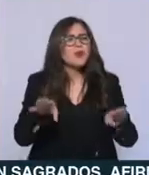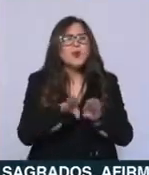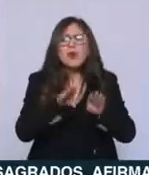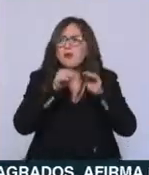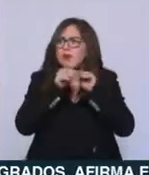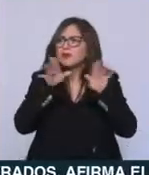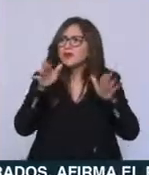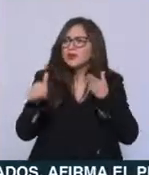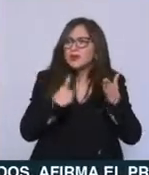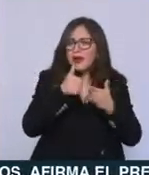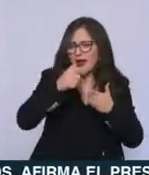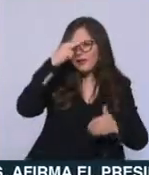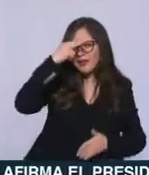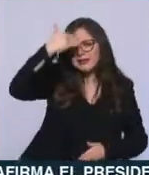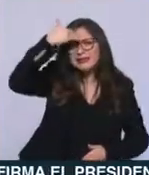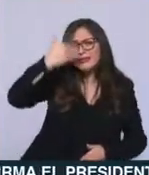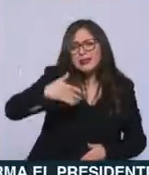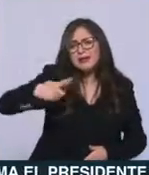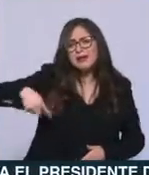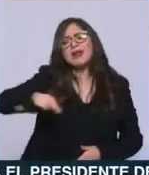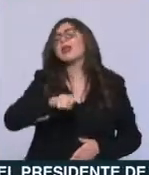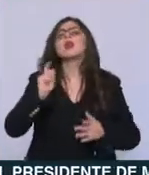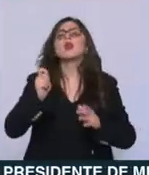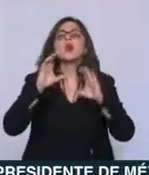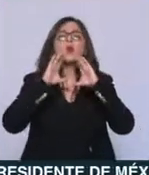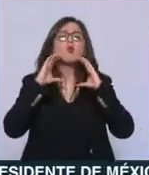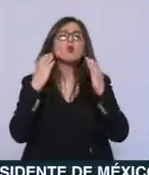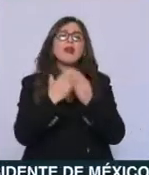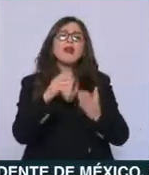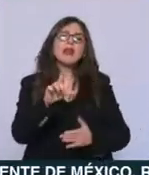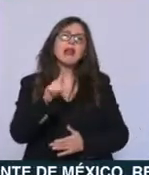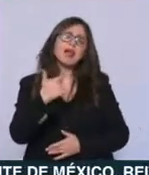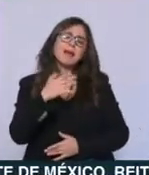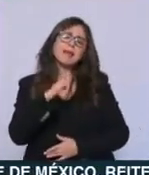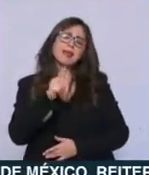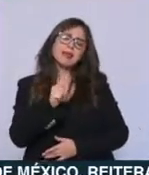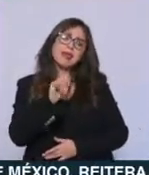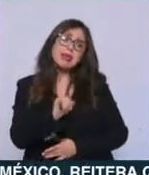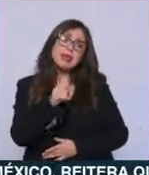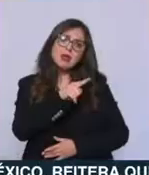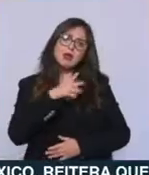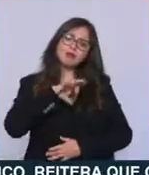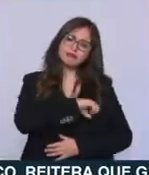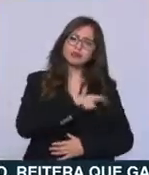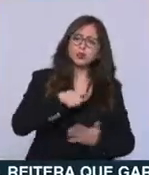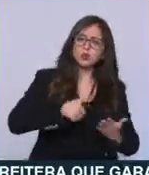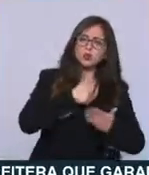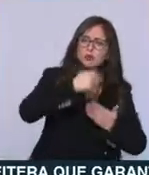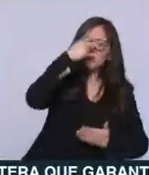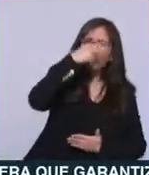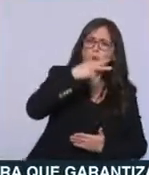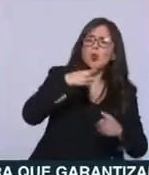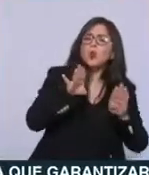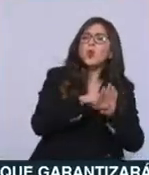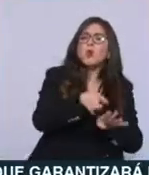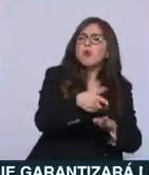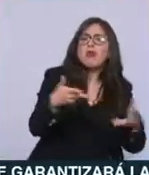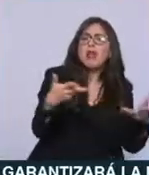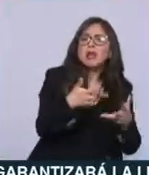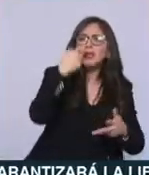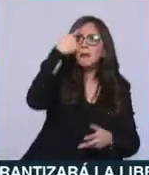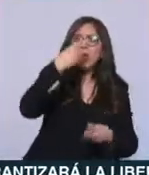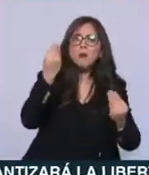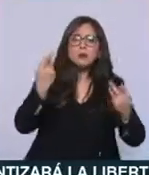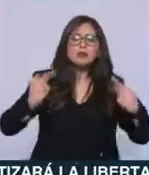destino muy amigable para las personas de la diversidad sexual. ¿Cómo hacer que sea aún más atractiva a partir de festivales,